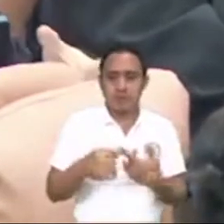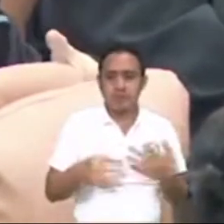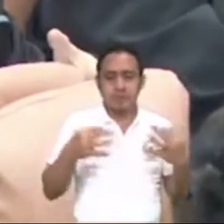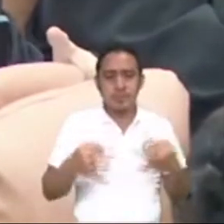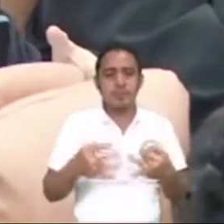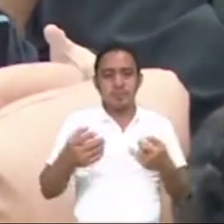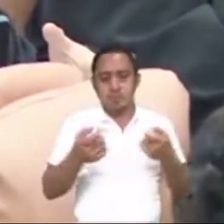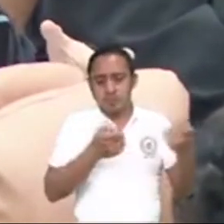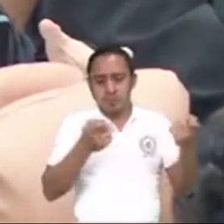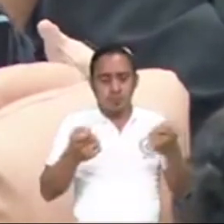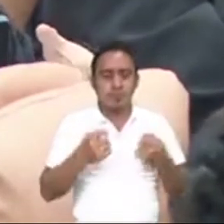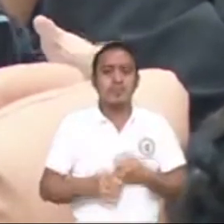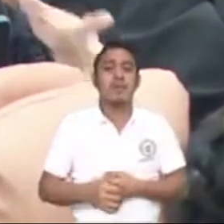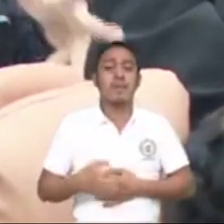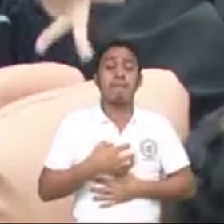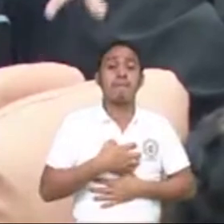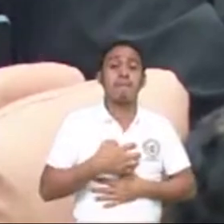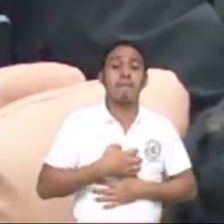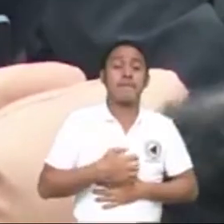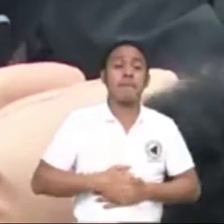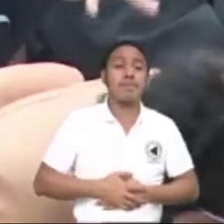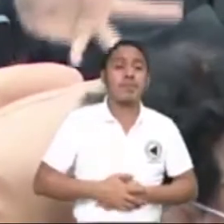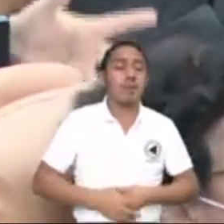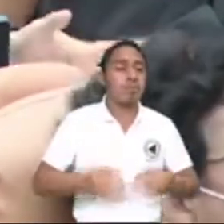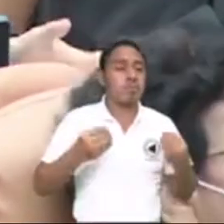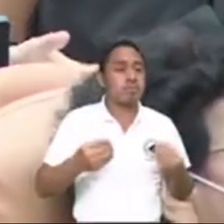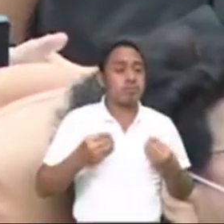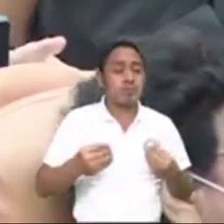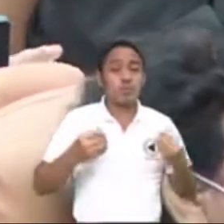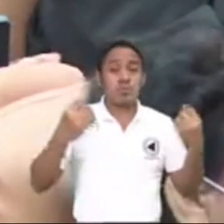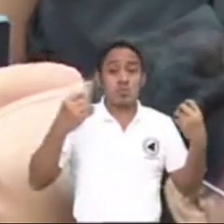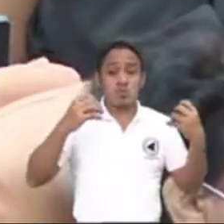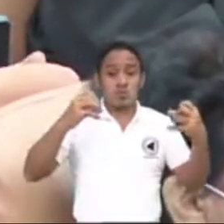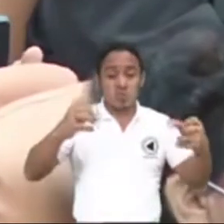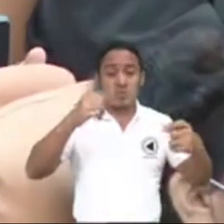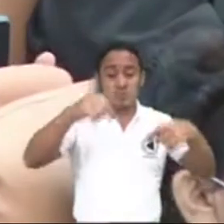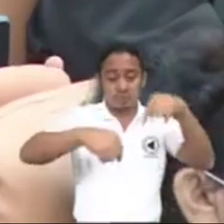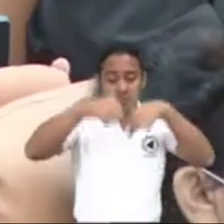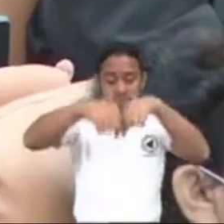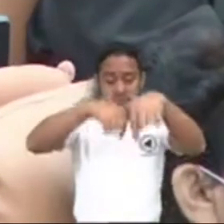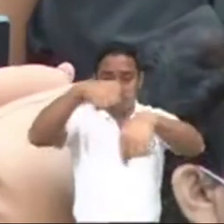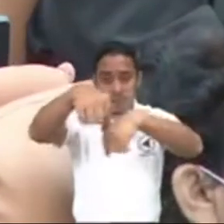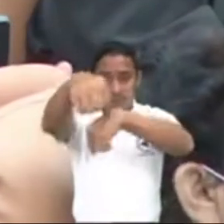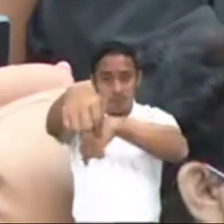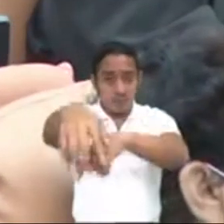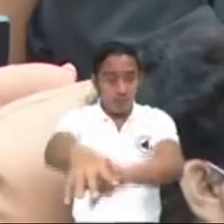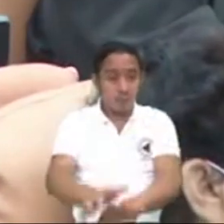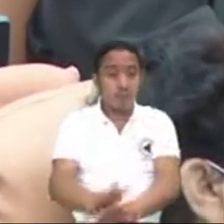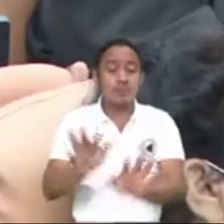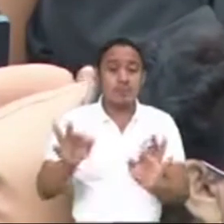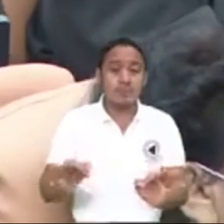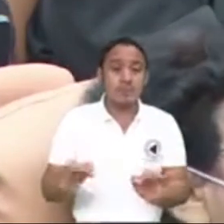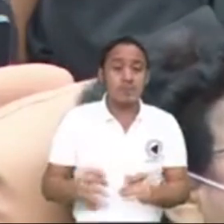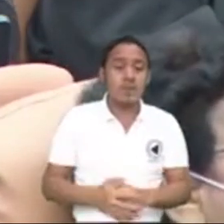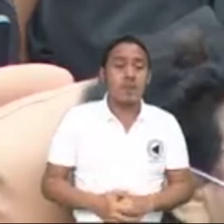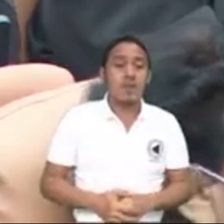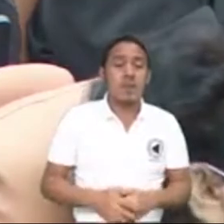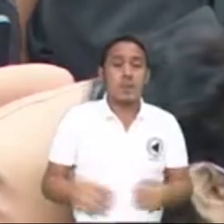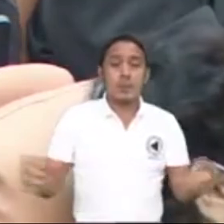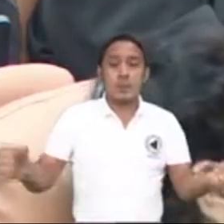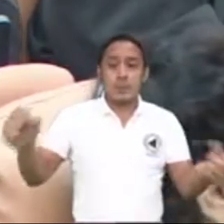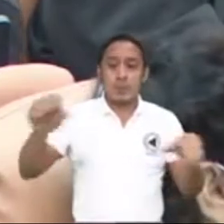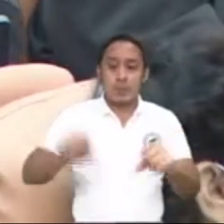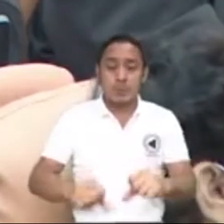y reparación a una innumerable cantidad de kilómetros de carretera que dejaron